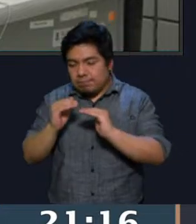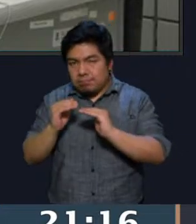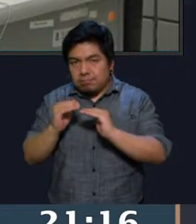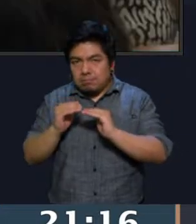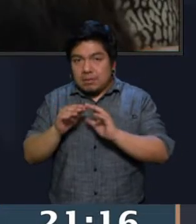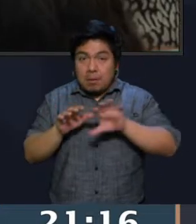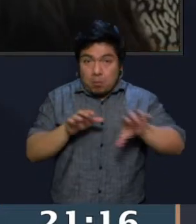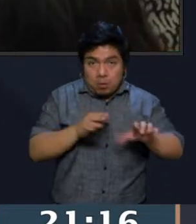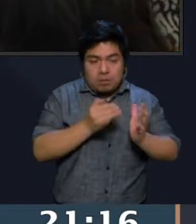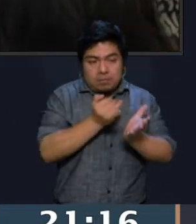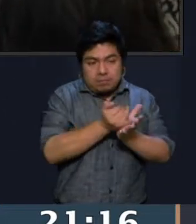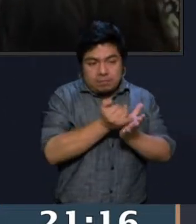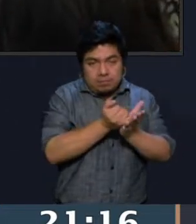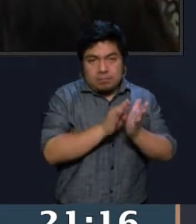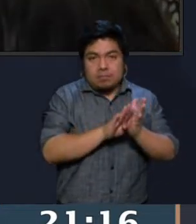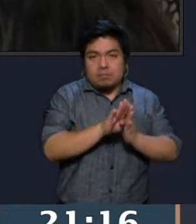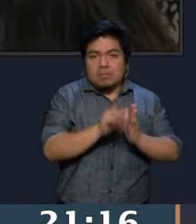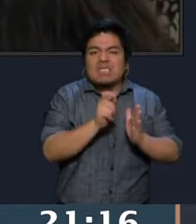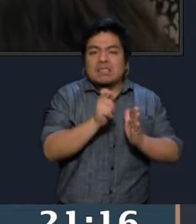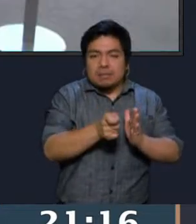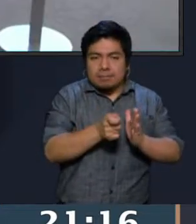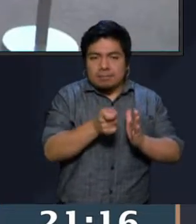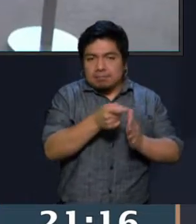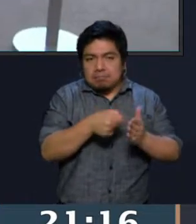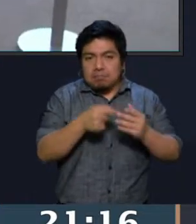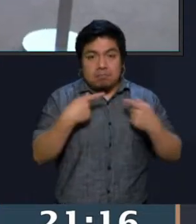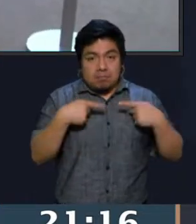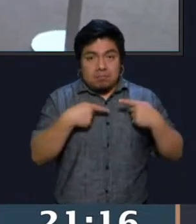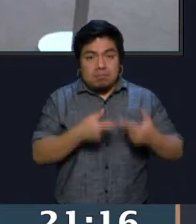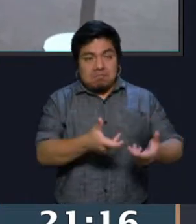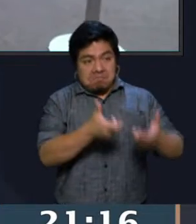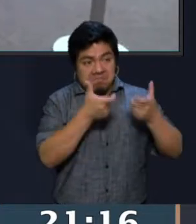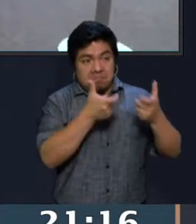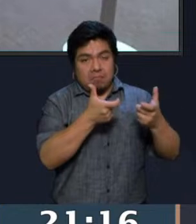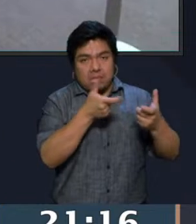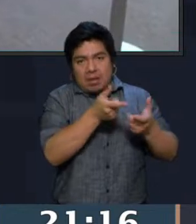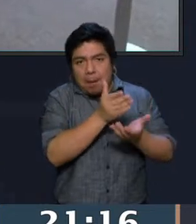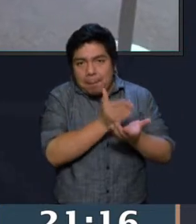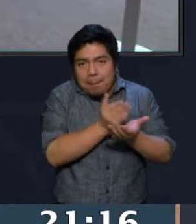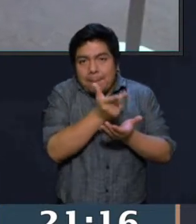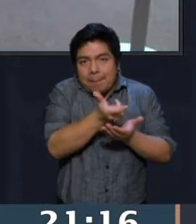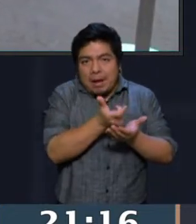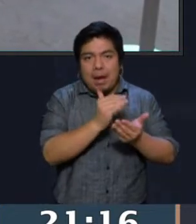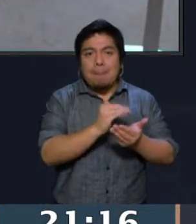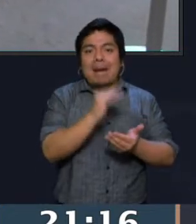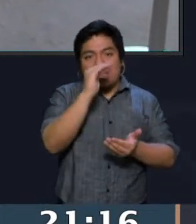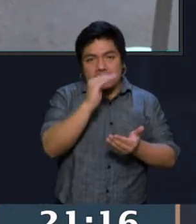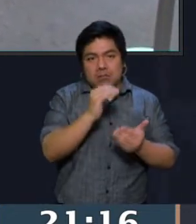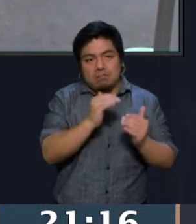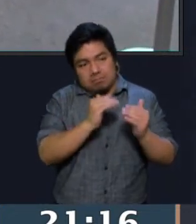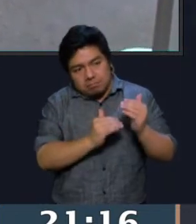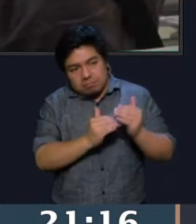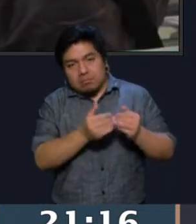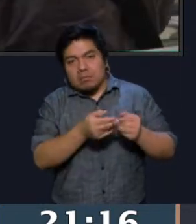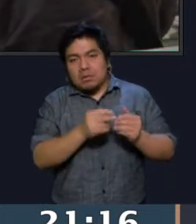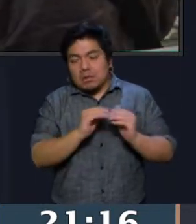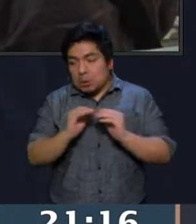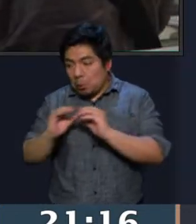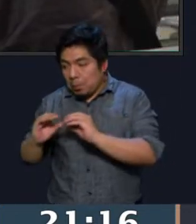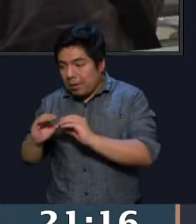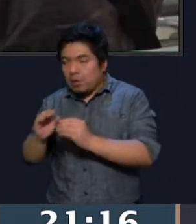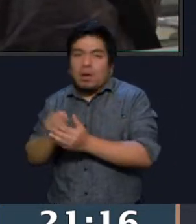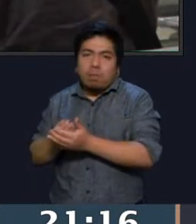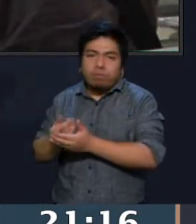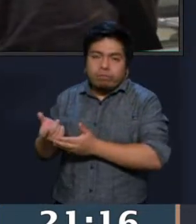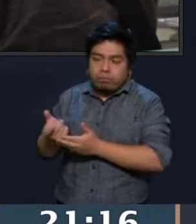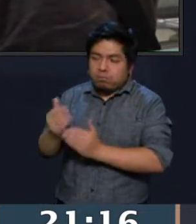lado de los impuestos que sean progresivos, quiere decir que quien tiene más realmente pague más, y después del lado del gasto, que reciba más quien menos tiene. Entonces,